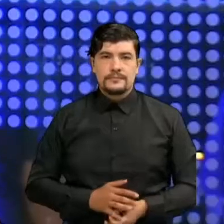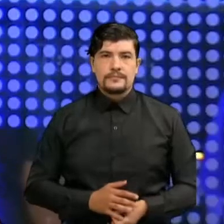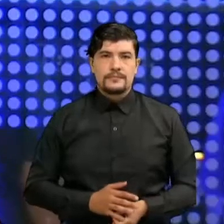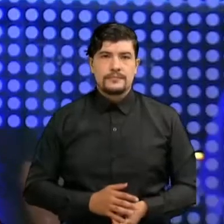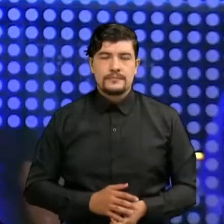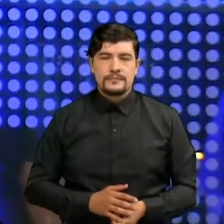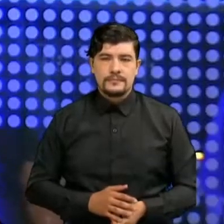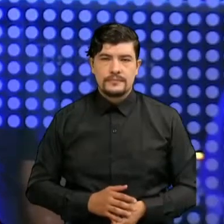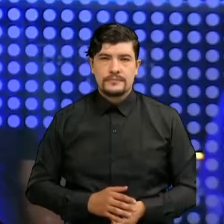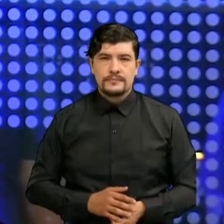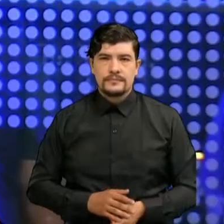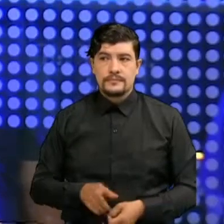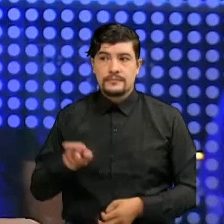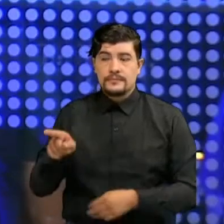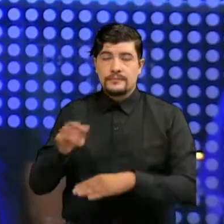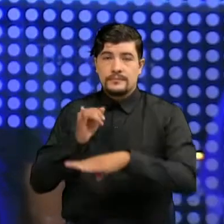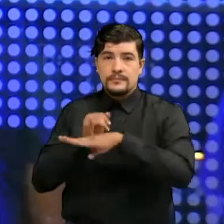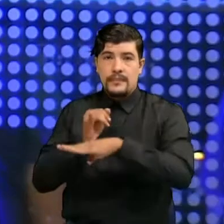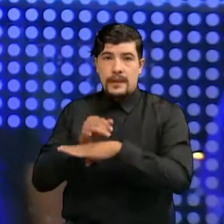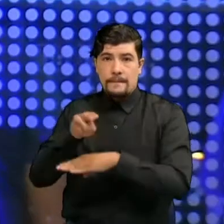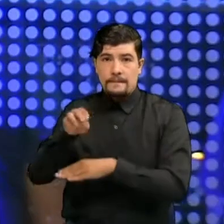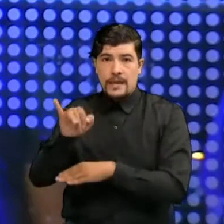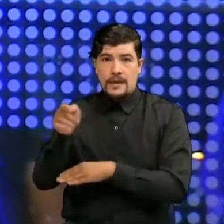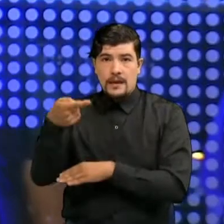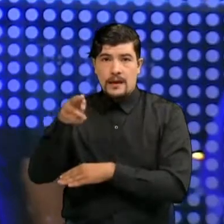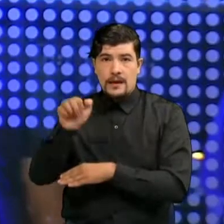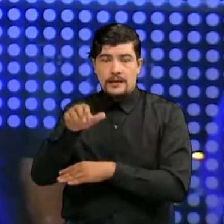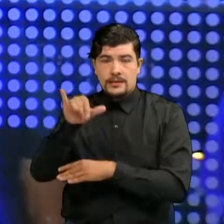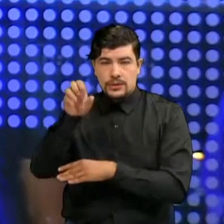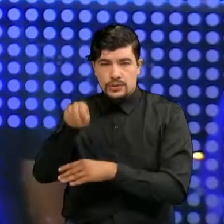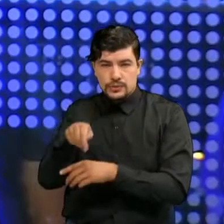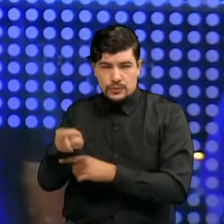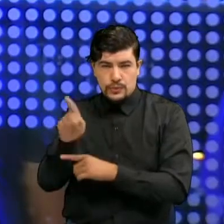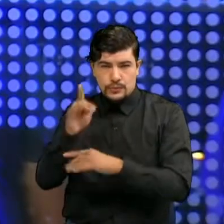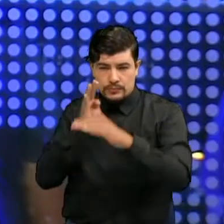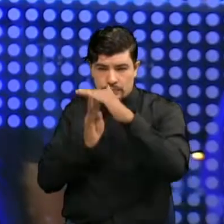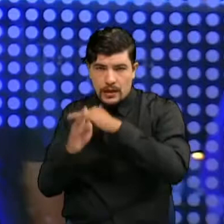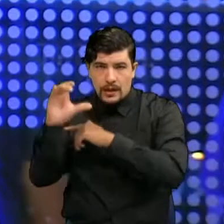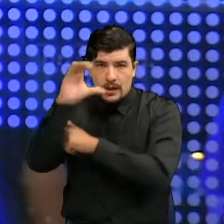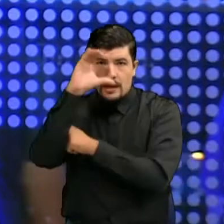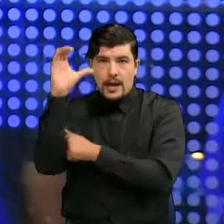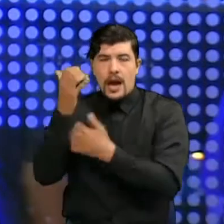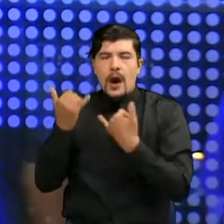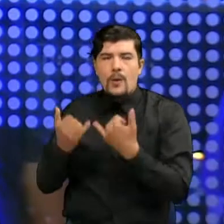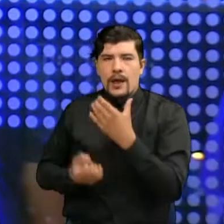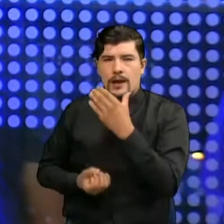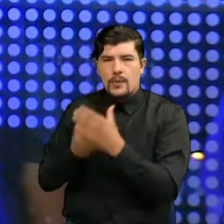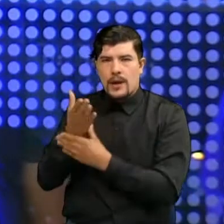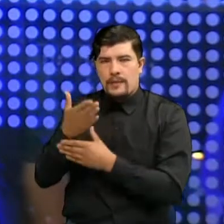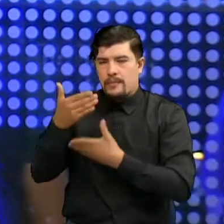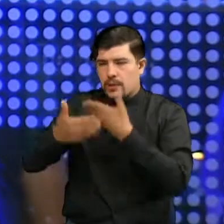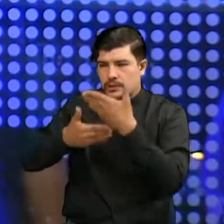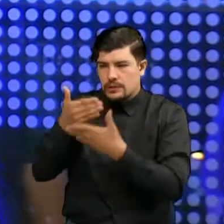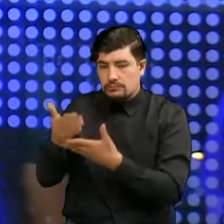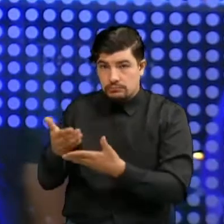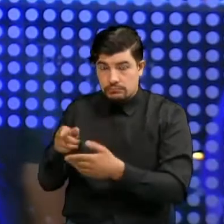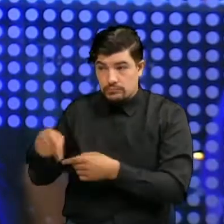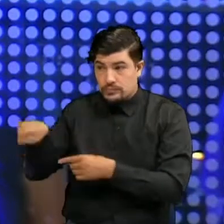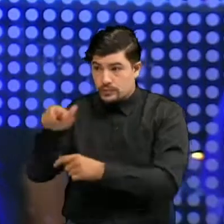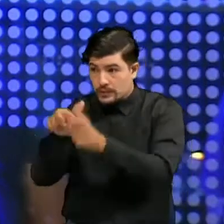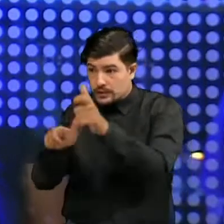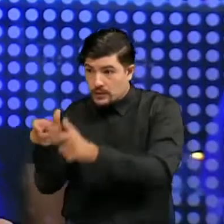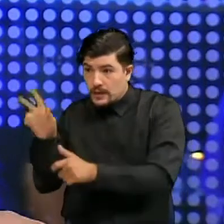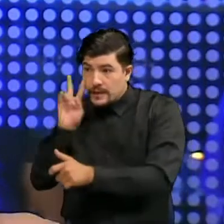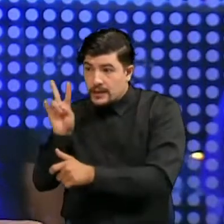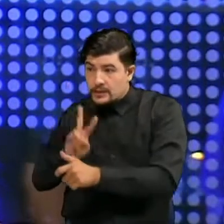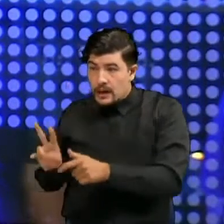inmigración colombia arrojó un nuevo mecanismo que permitirá a los migrantes venezolanos confirmar si sus citas siguen vigentes